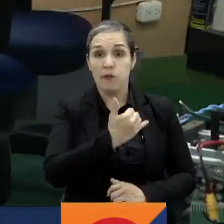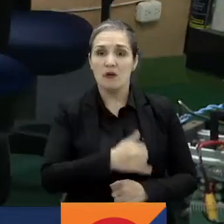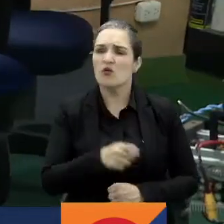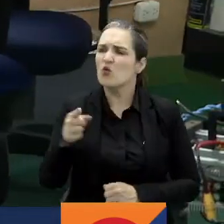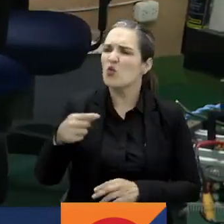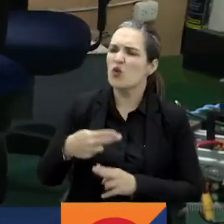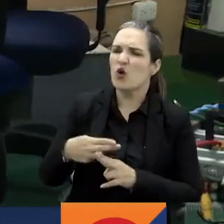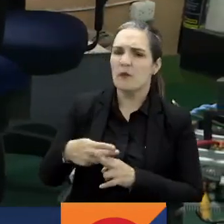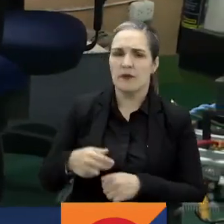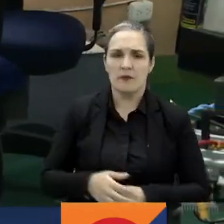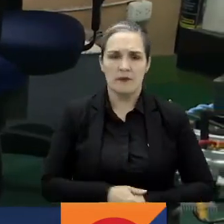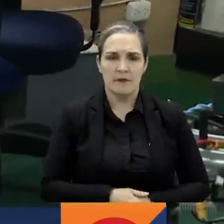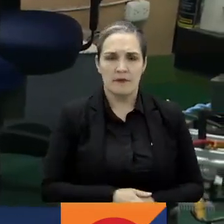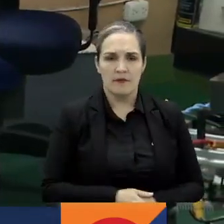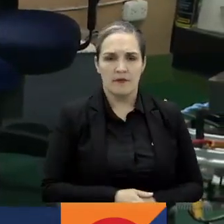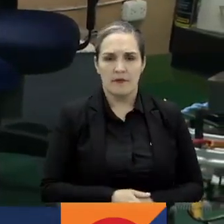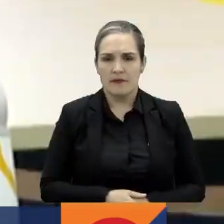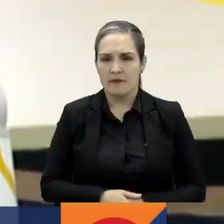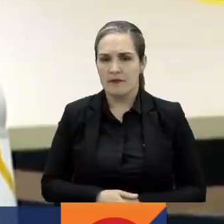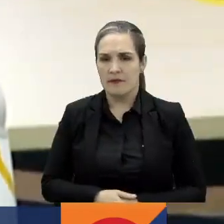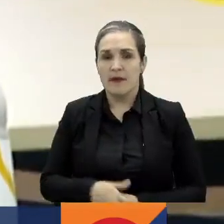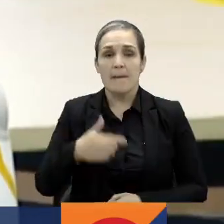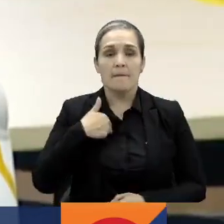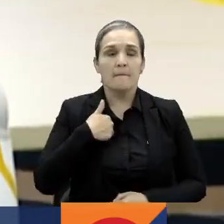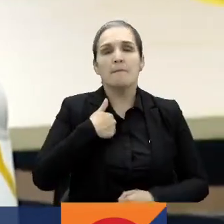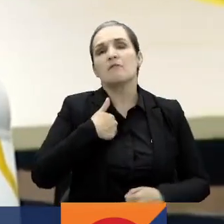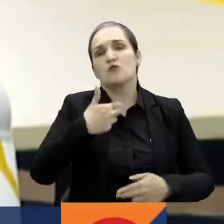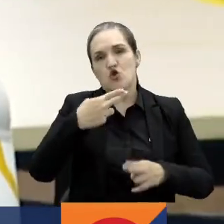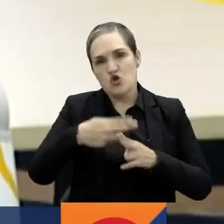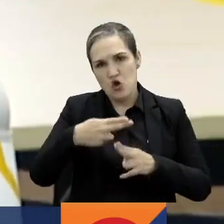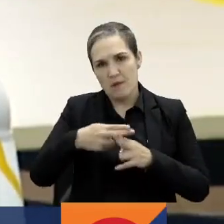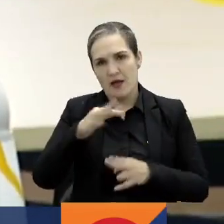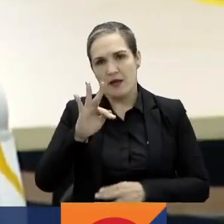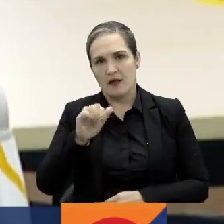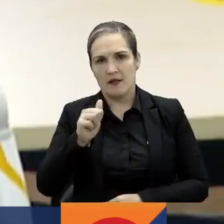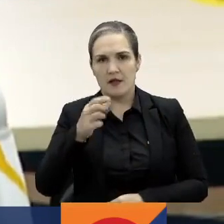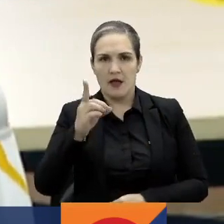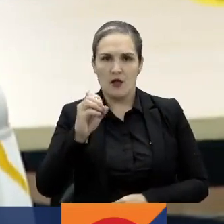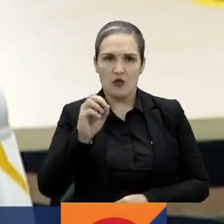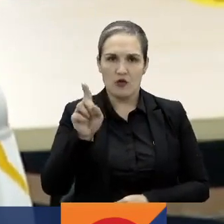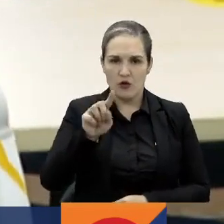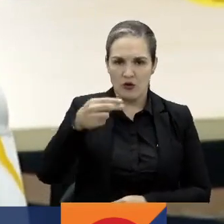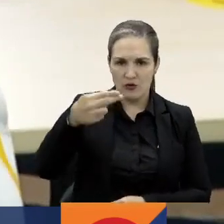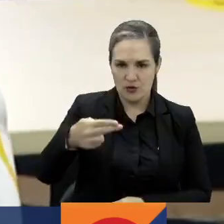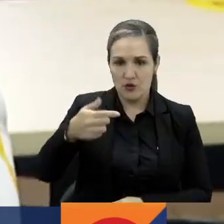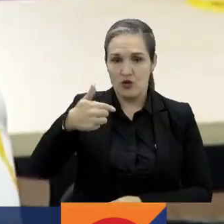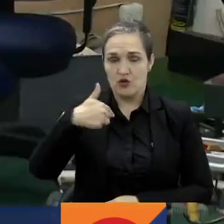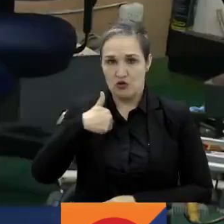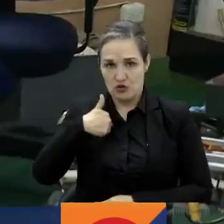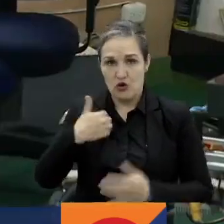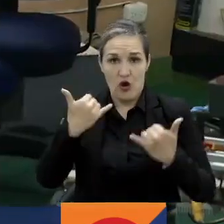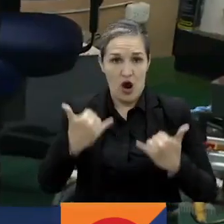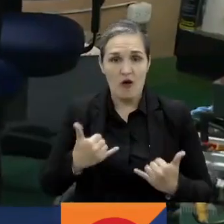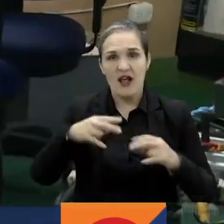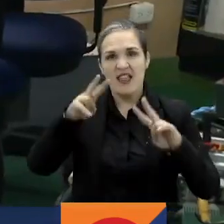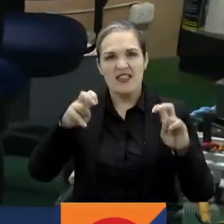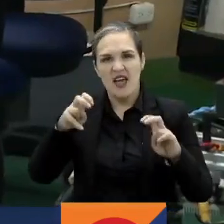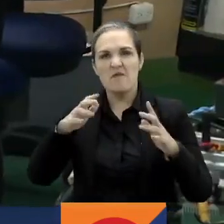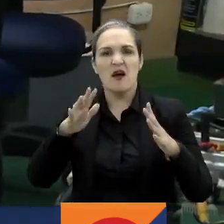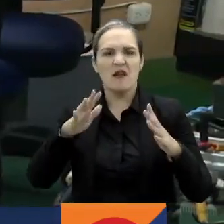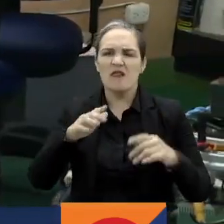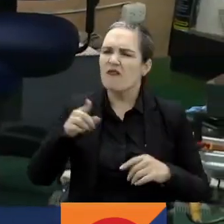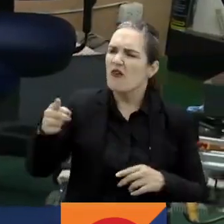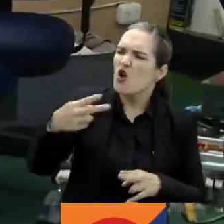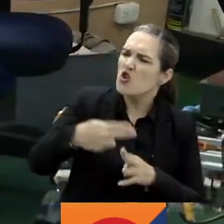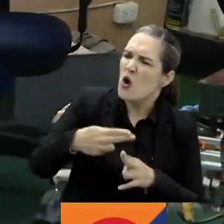Preséntate. Mi nombre es Pepper. Soy un robot humanoide y mido 1.20 metros de altura. ¿Por qué te llamas